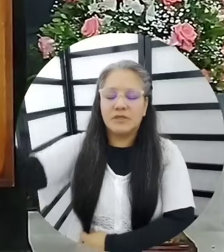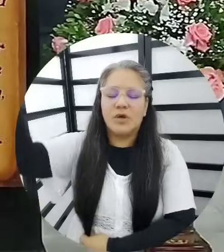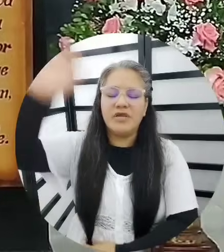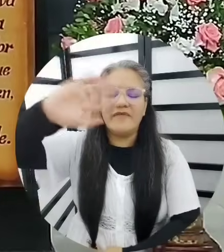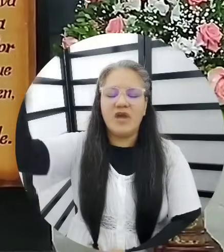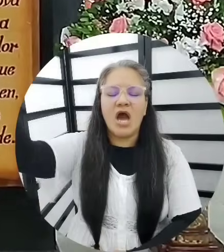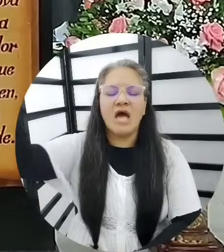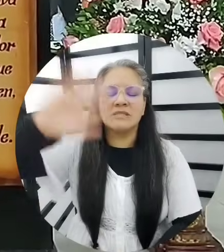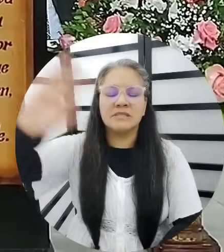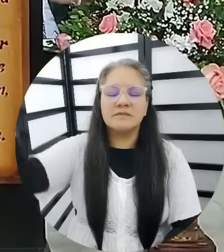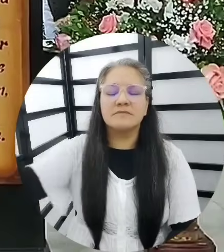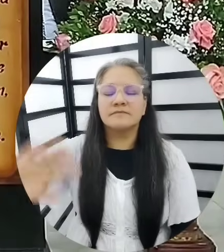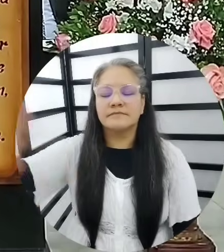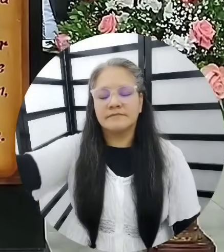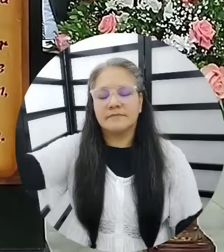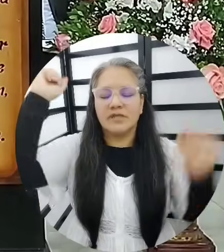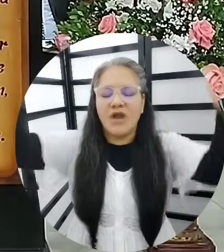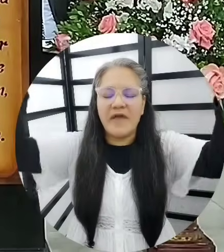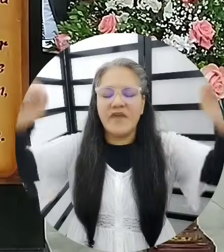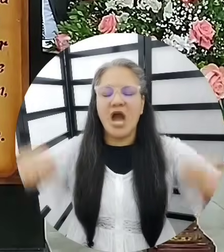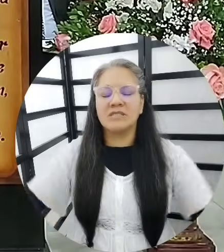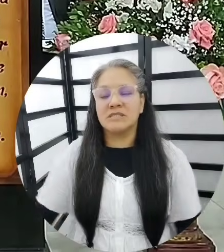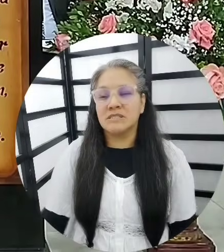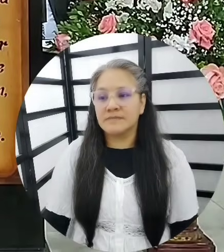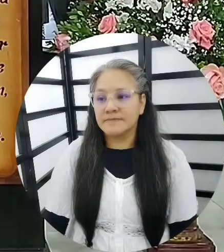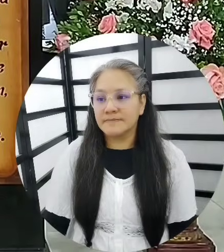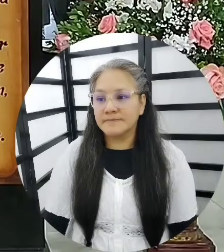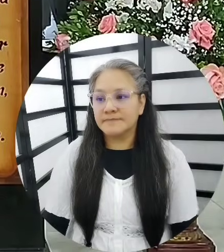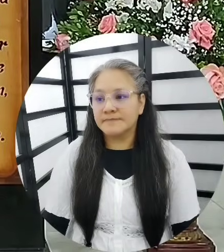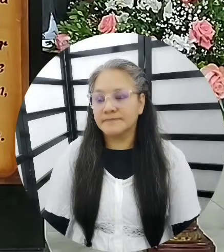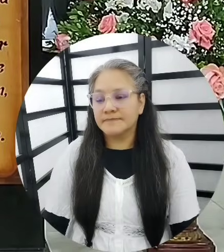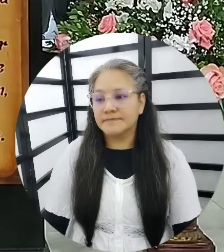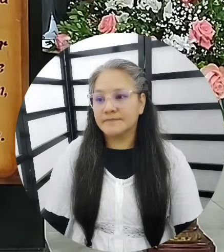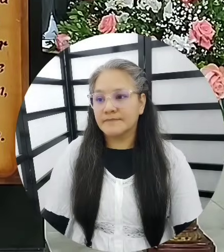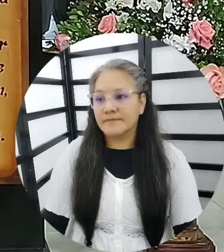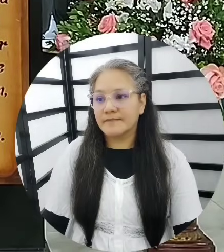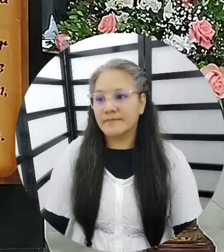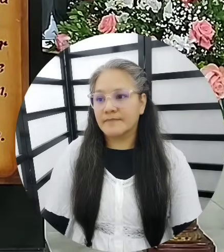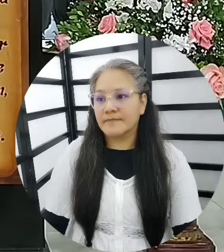A su nombre, a su nombre.